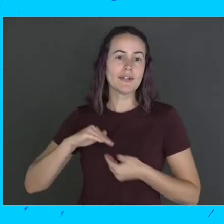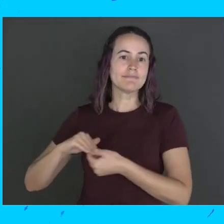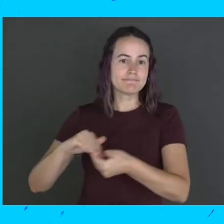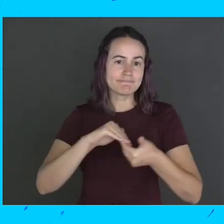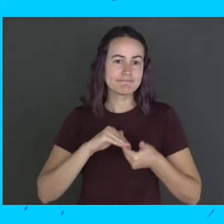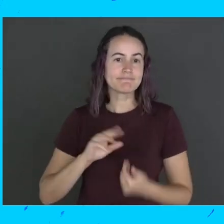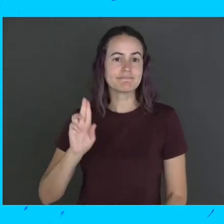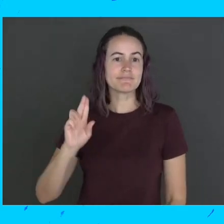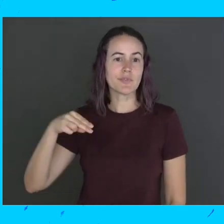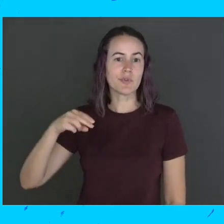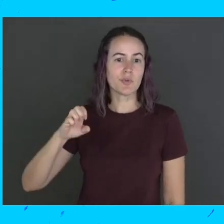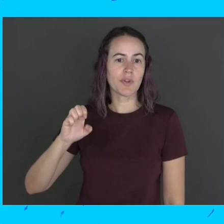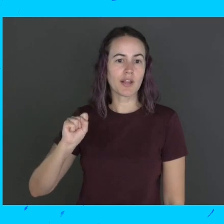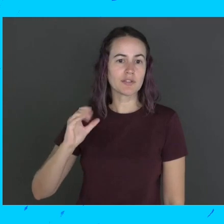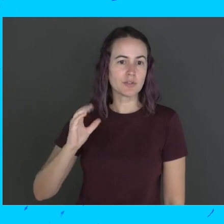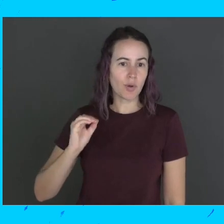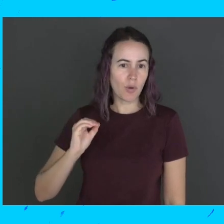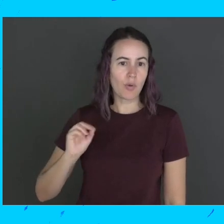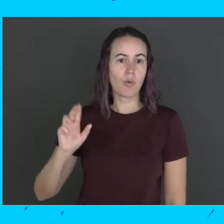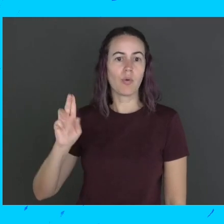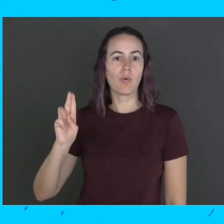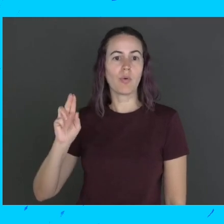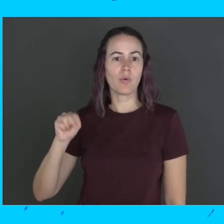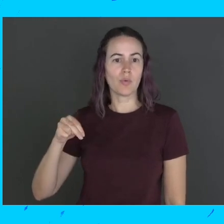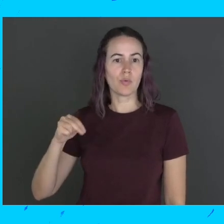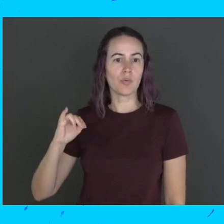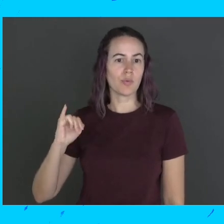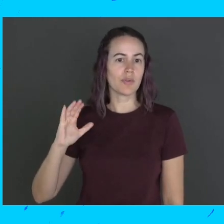En enero de